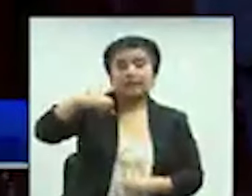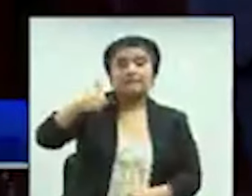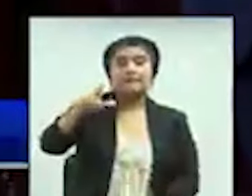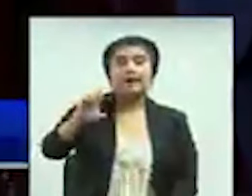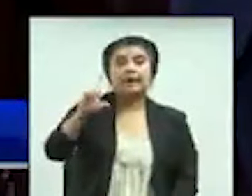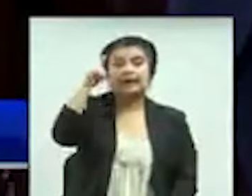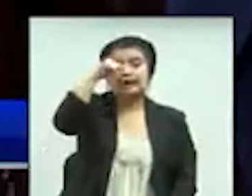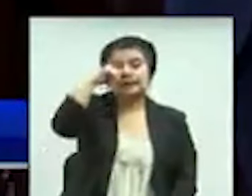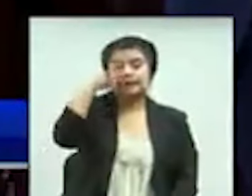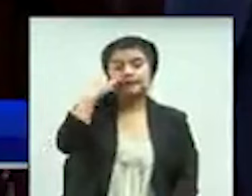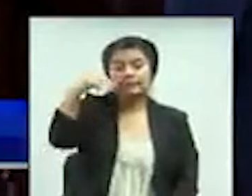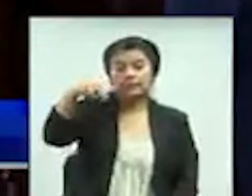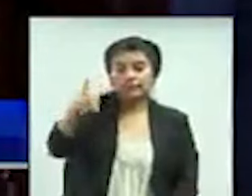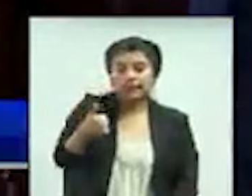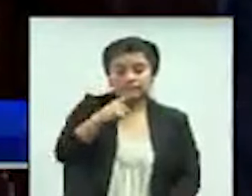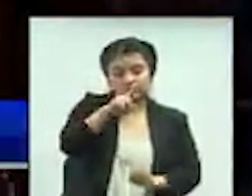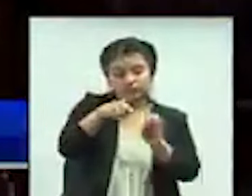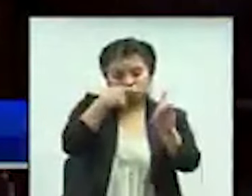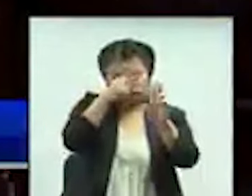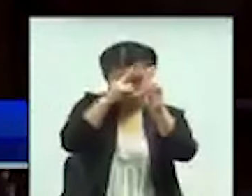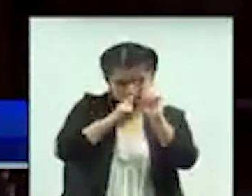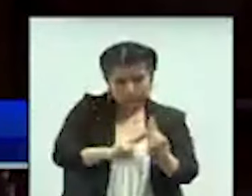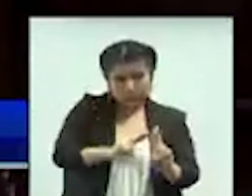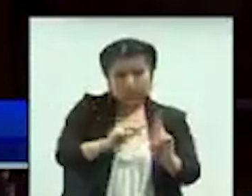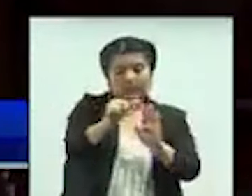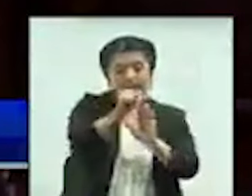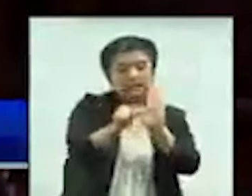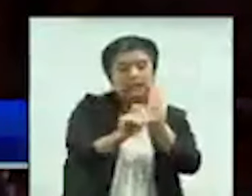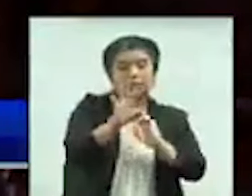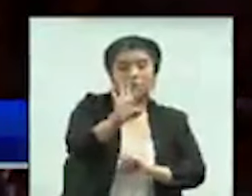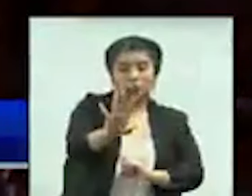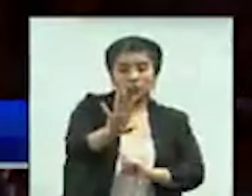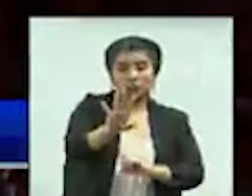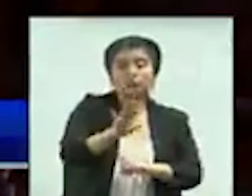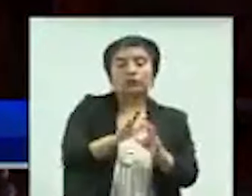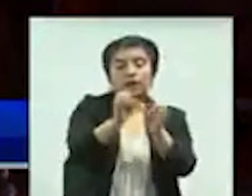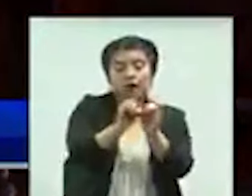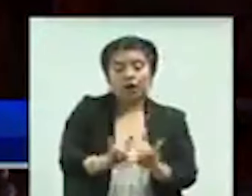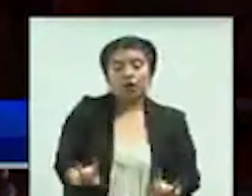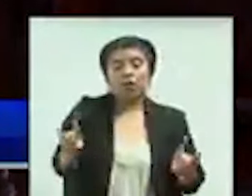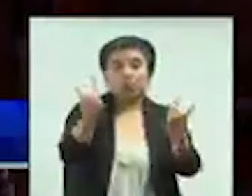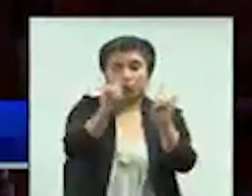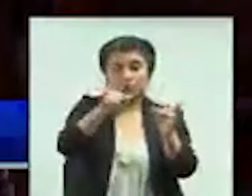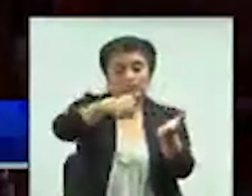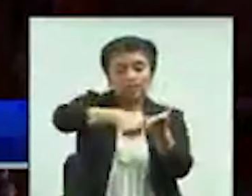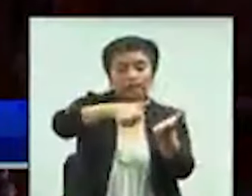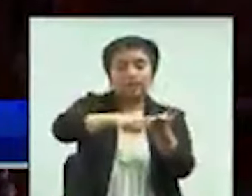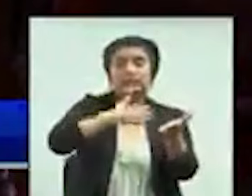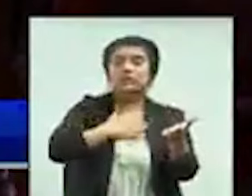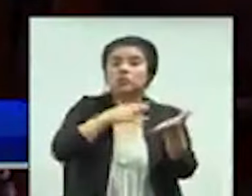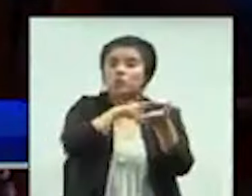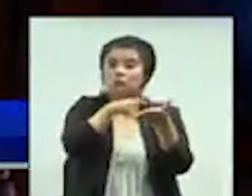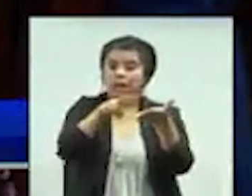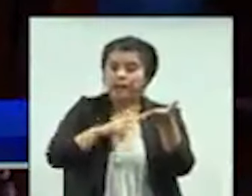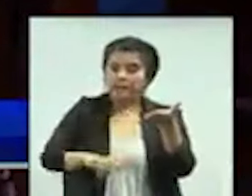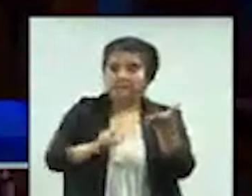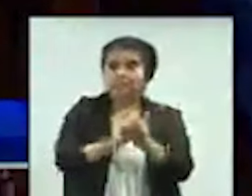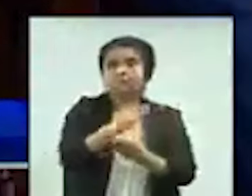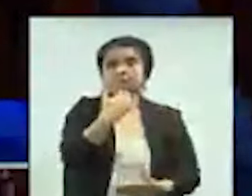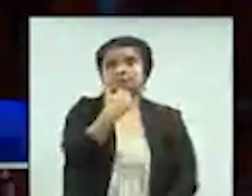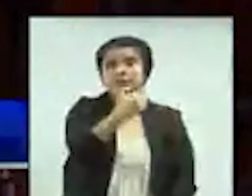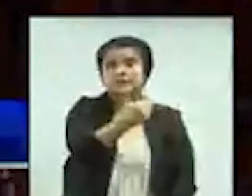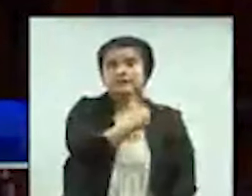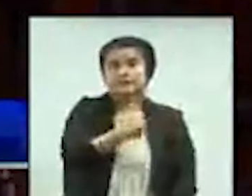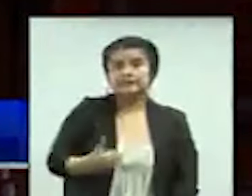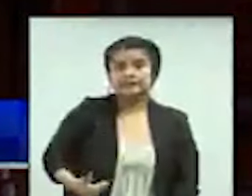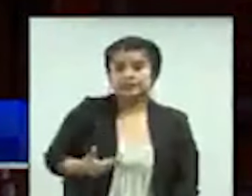cumple con el artículo 4 de la Carta de la ONU que acabo de leer. Gracias, presidente.